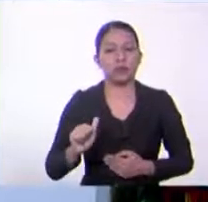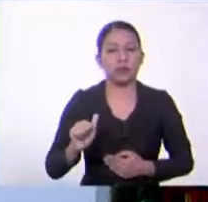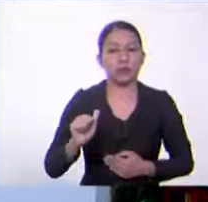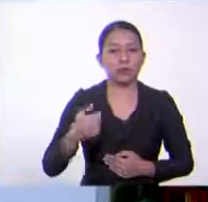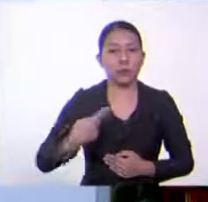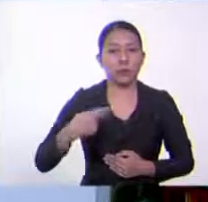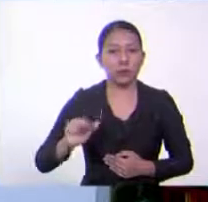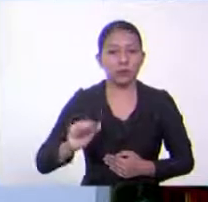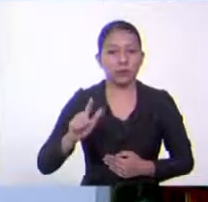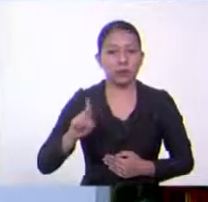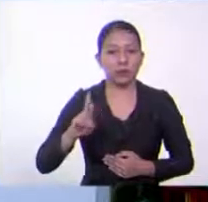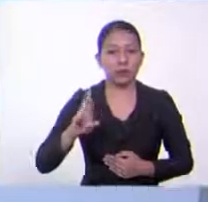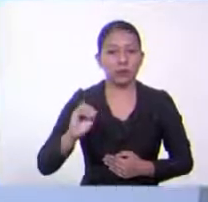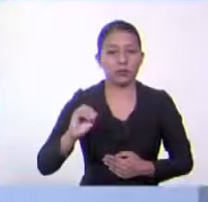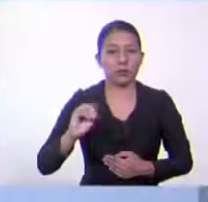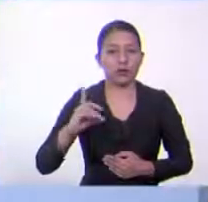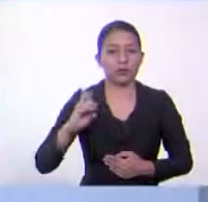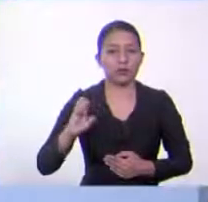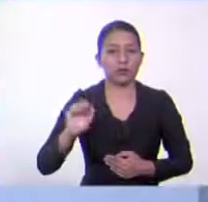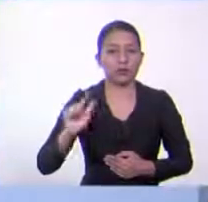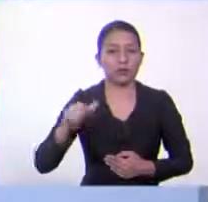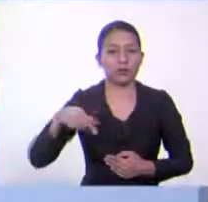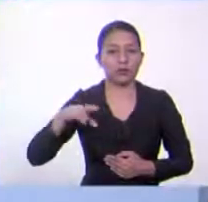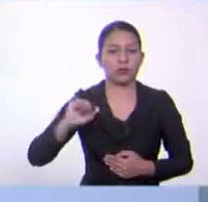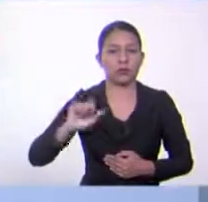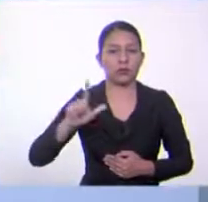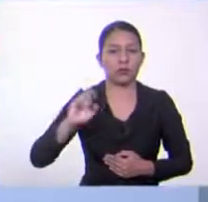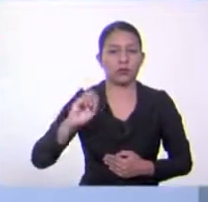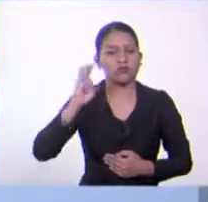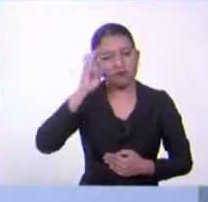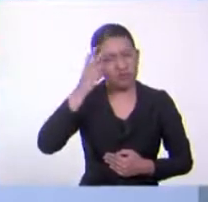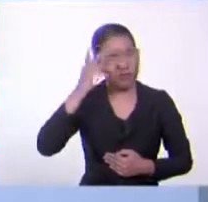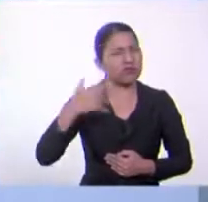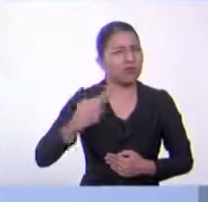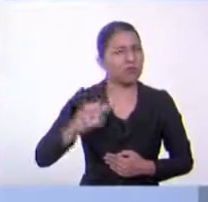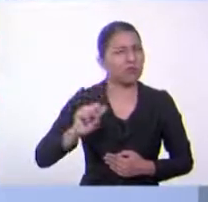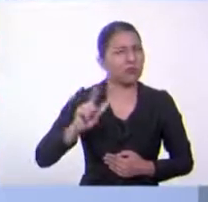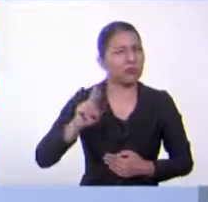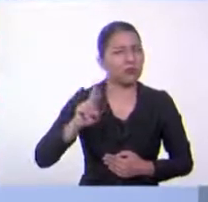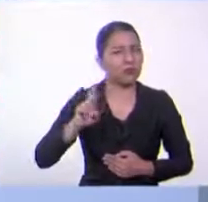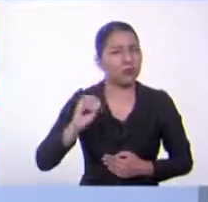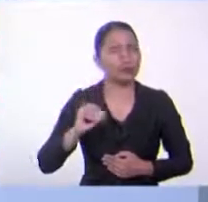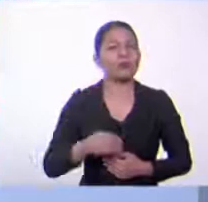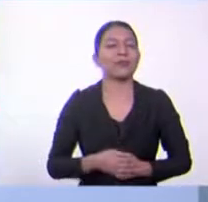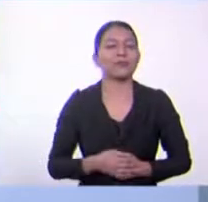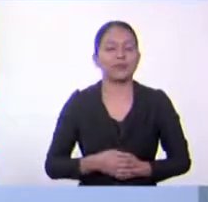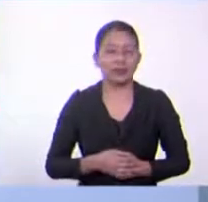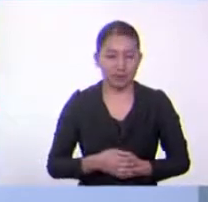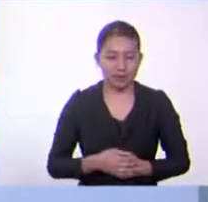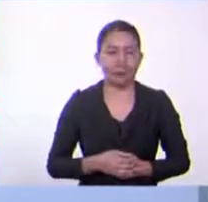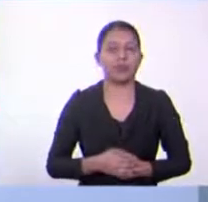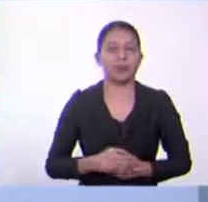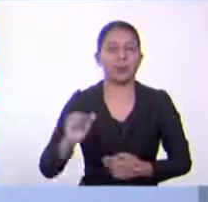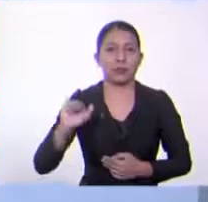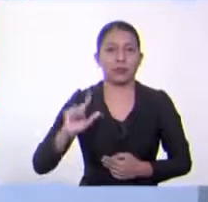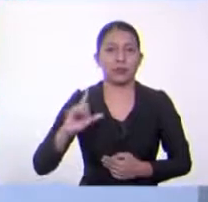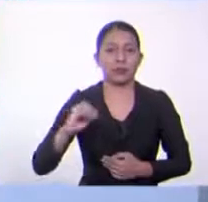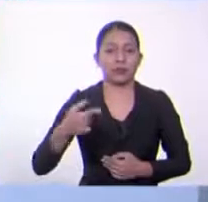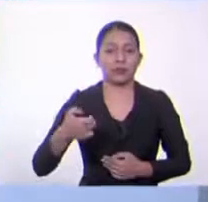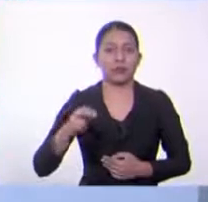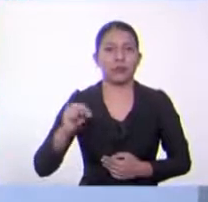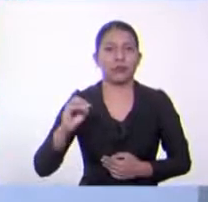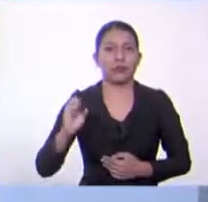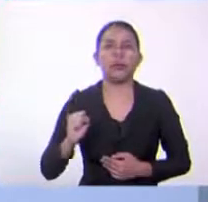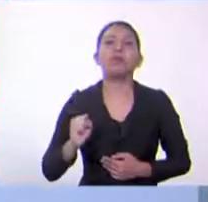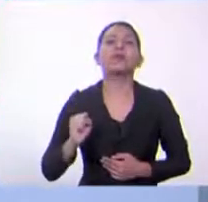alquilo. Aluro. ¿A qué me recuerda aluro? Muy bien, a los halógenos. ¿Quiénes